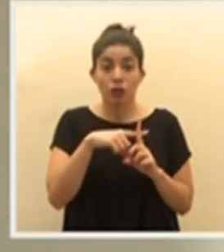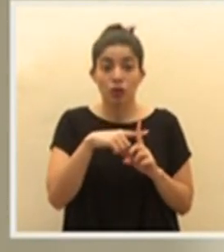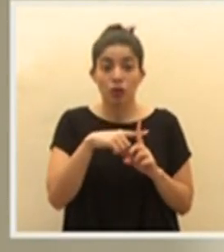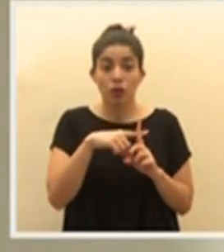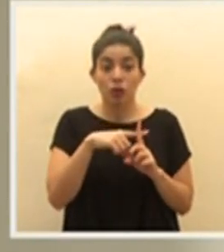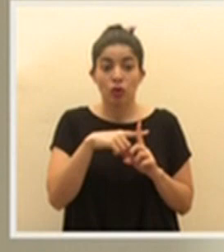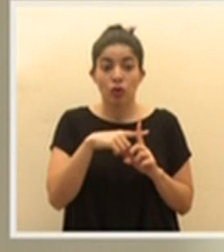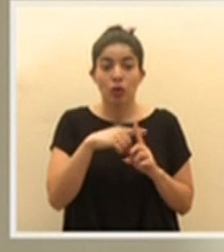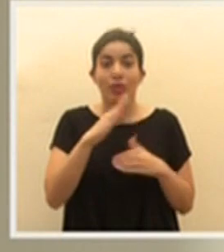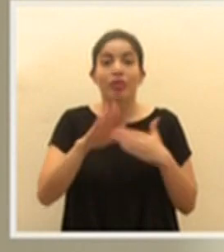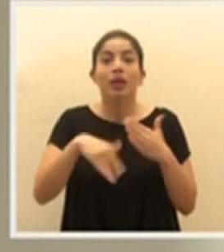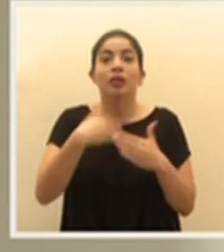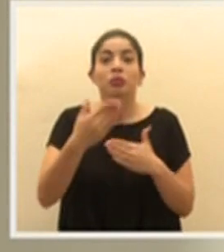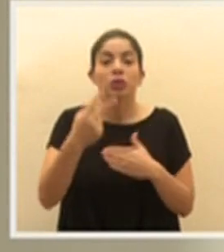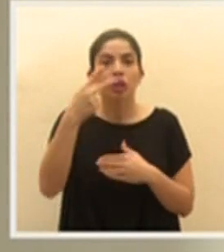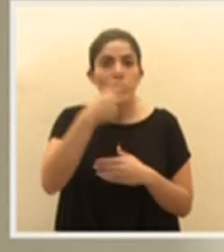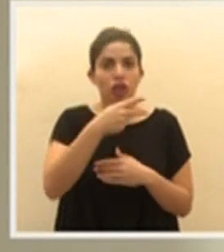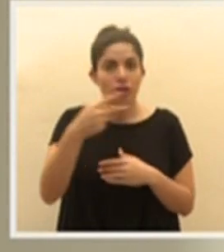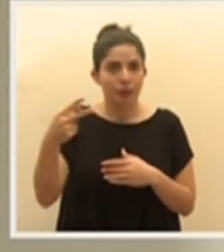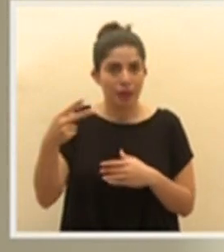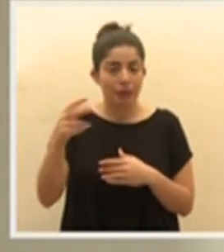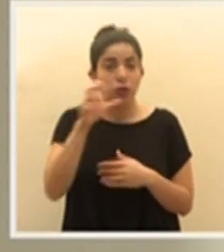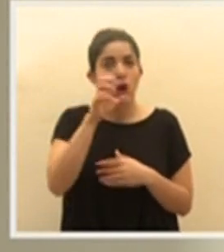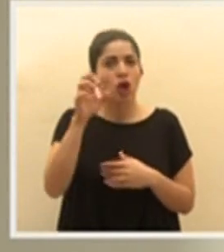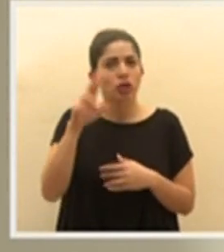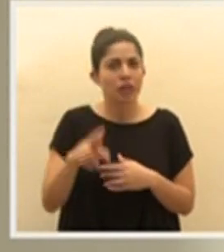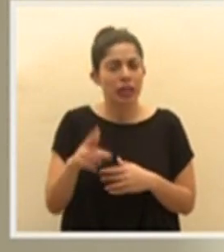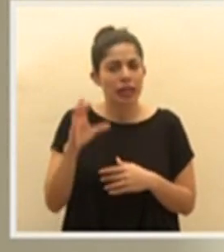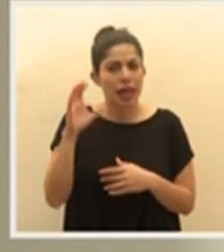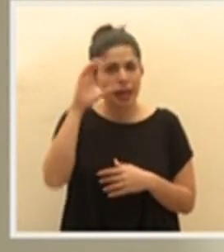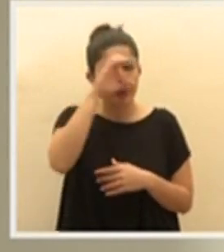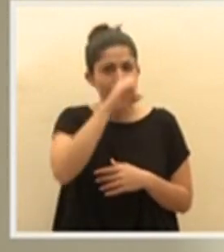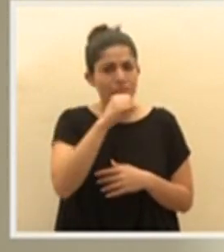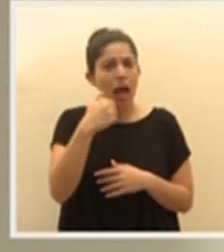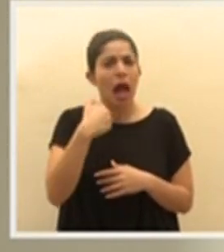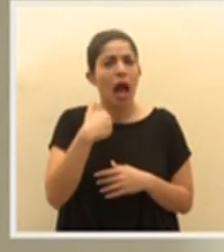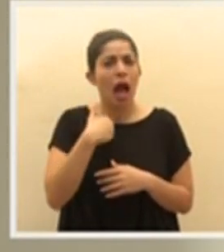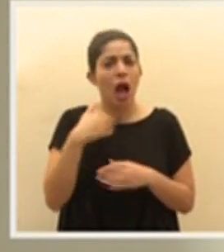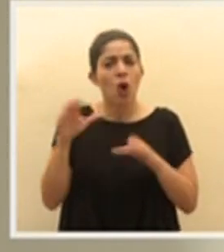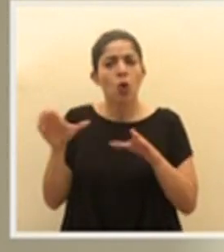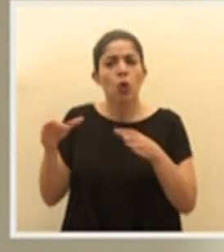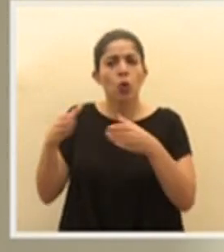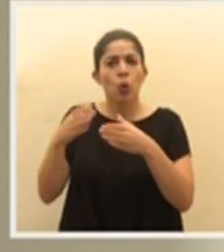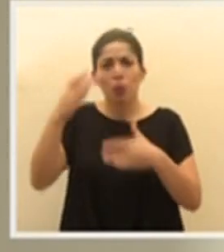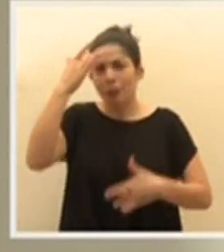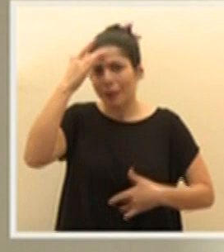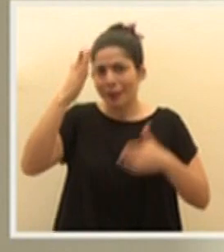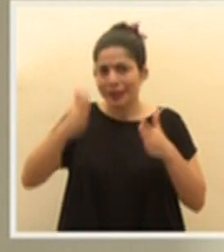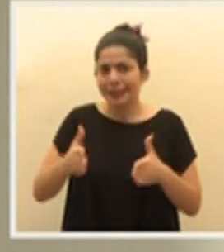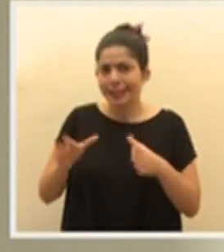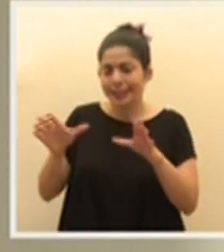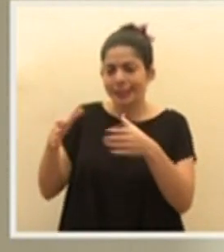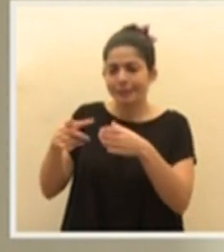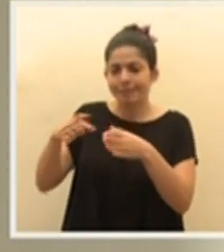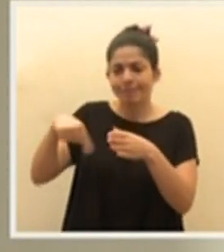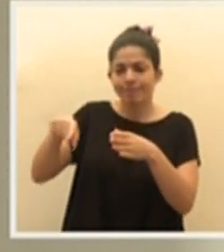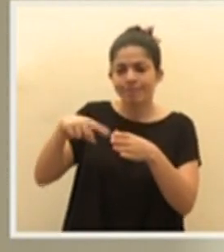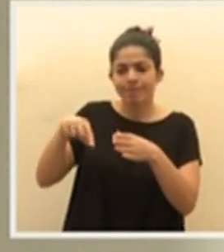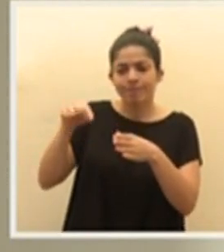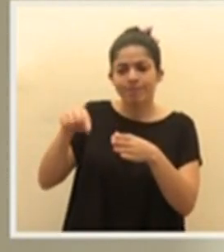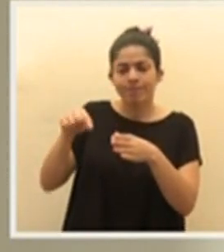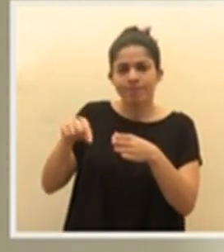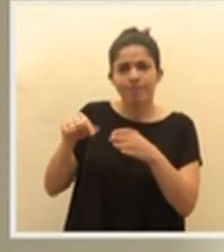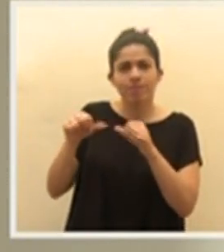allá de las 2 semanas. En Costa Rica hemos notado que hay un grupo de pacientes que